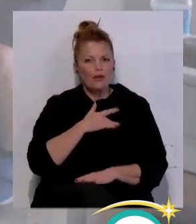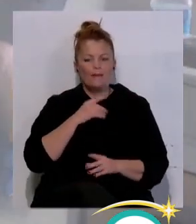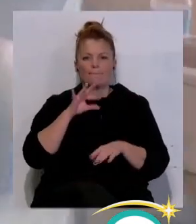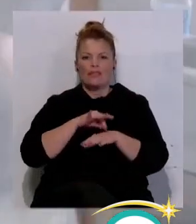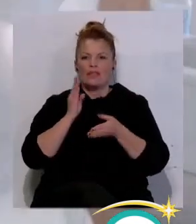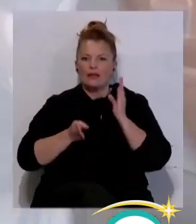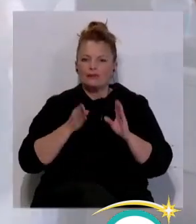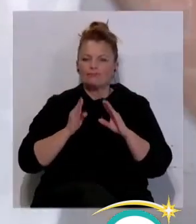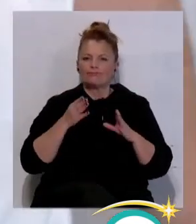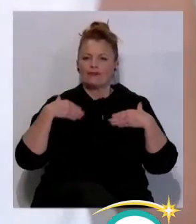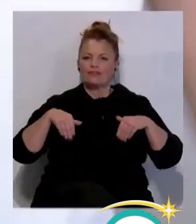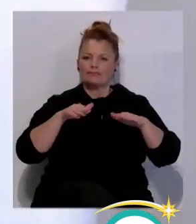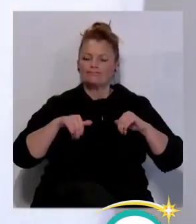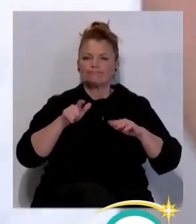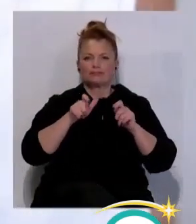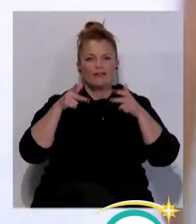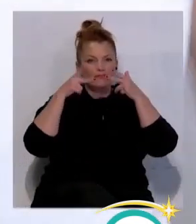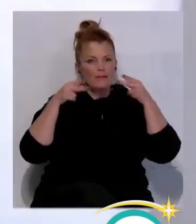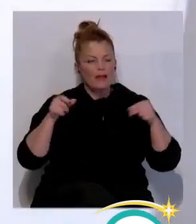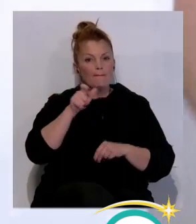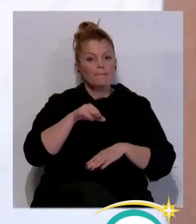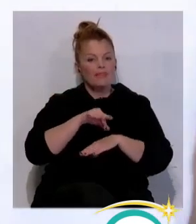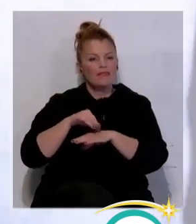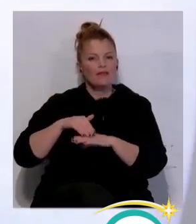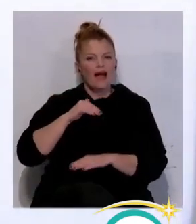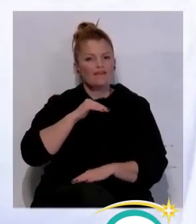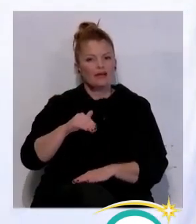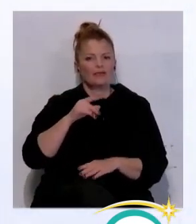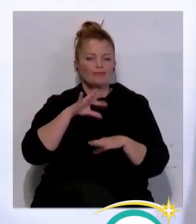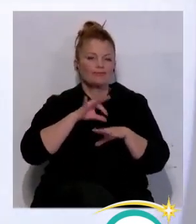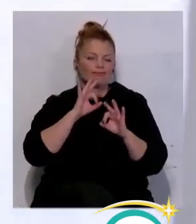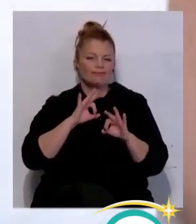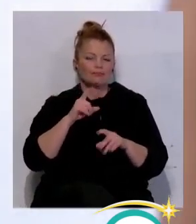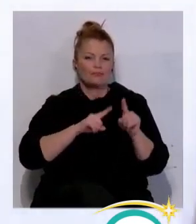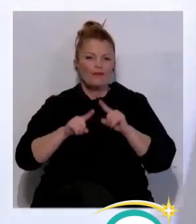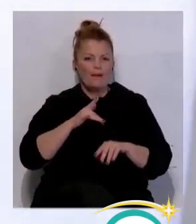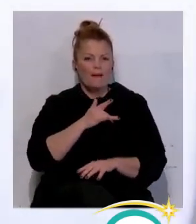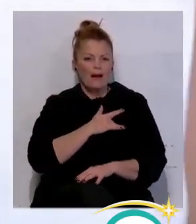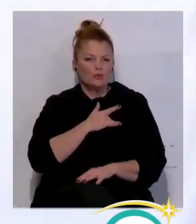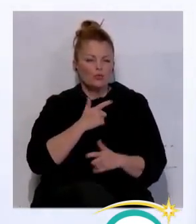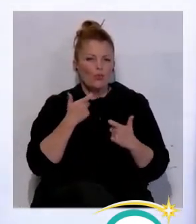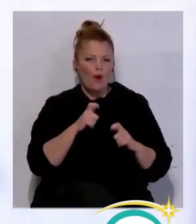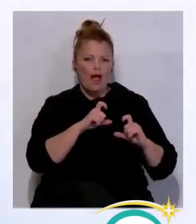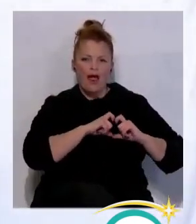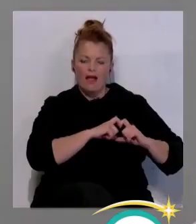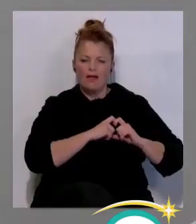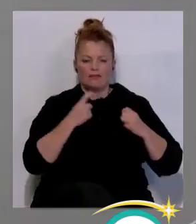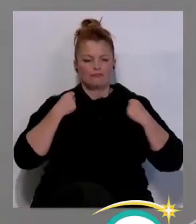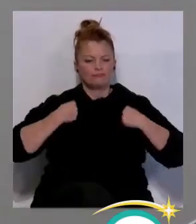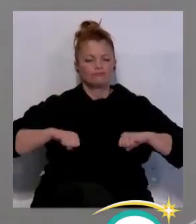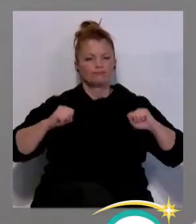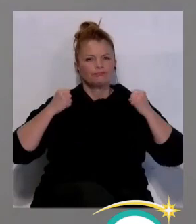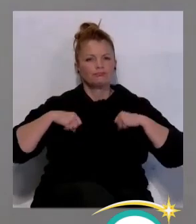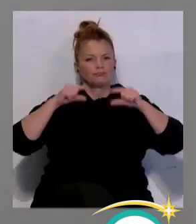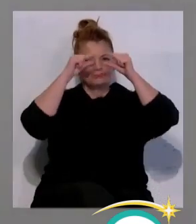rehabilitadora, fisioterapia y enfermería, los pacientes afectados por patologías cardiovasculares entrenan corazón, cuerpo y mente